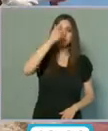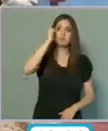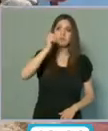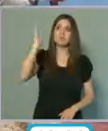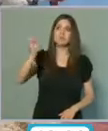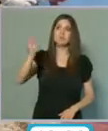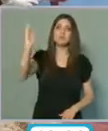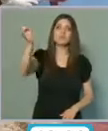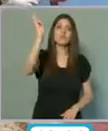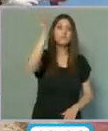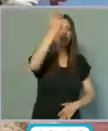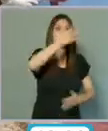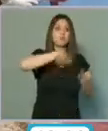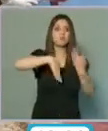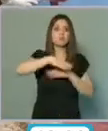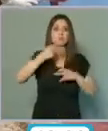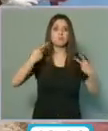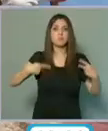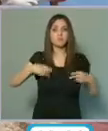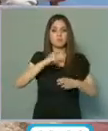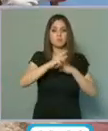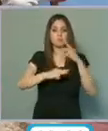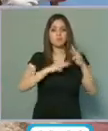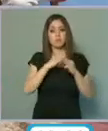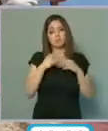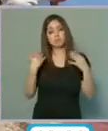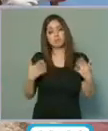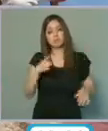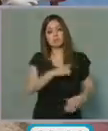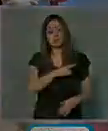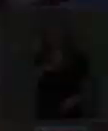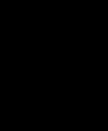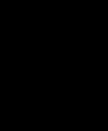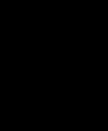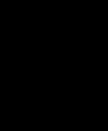mundo. Claro. Exactamente. Pues bueno, pues estar muy pendientes, ¿verdad, Miguel? Así es. Muchísimas gracias por Un estar con placer. nosotros.